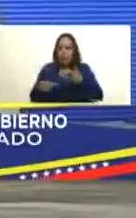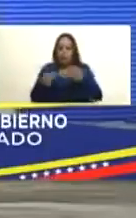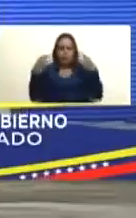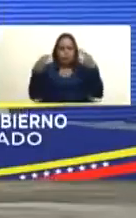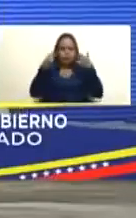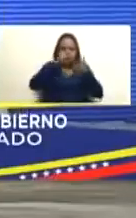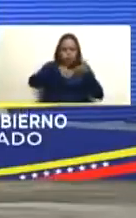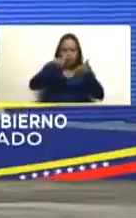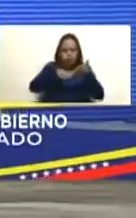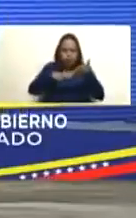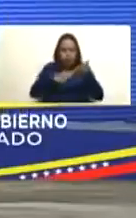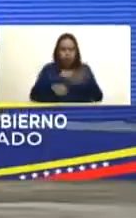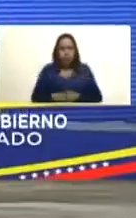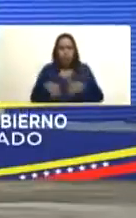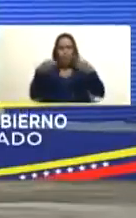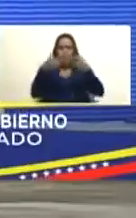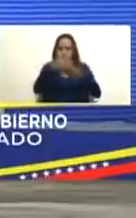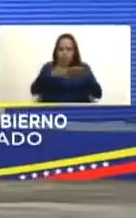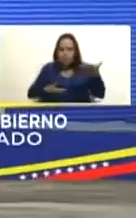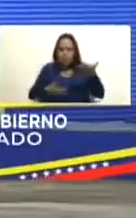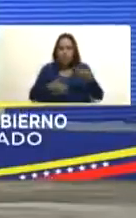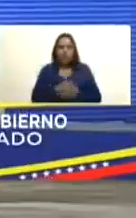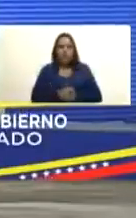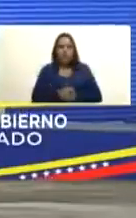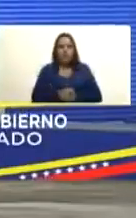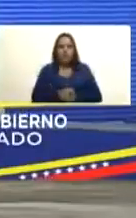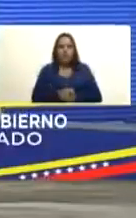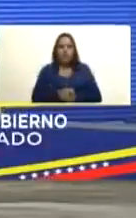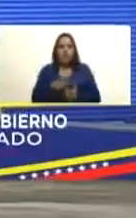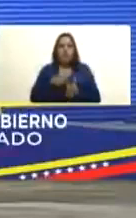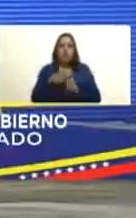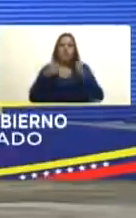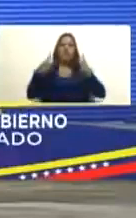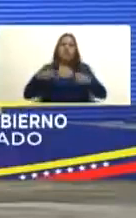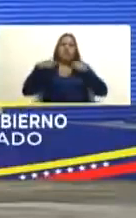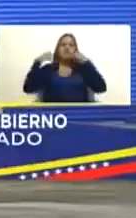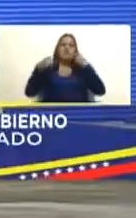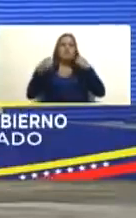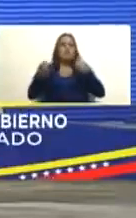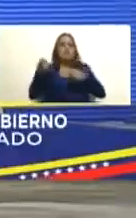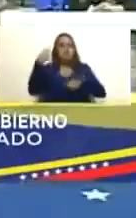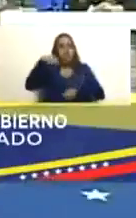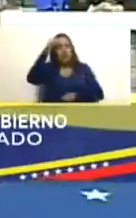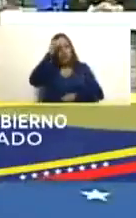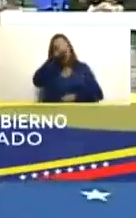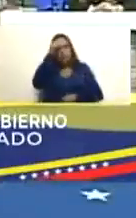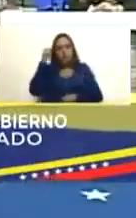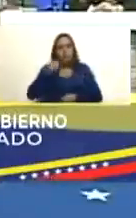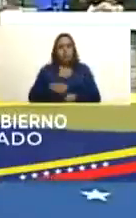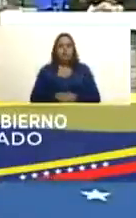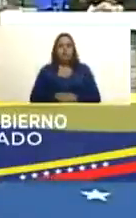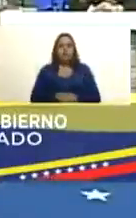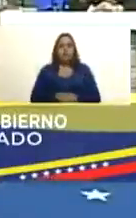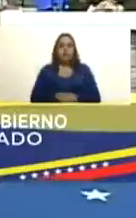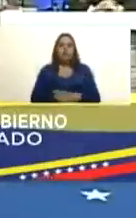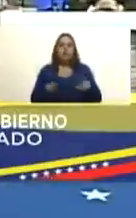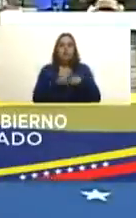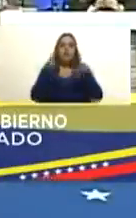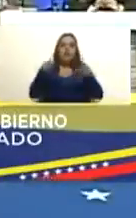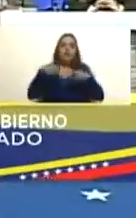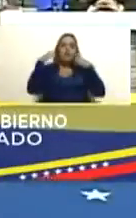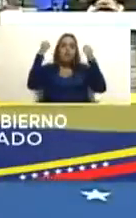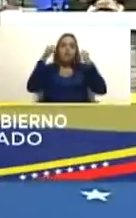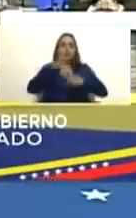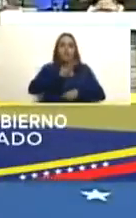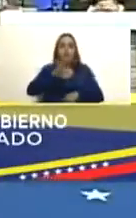así que la victoria del domingo pasado es una victoria de